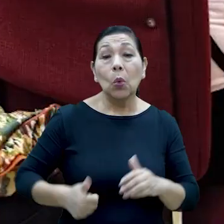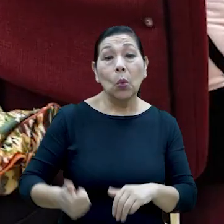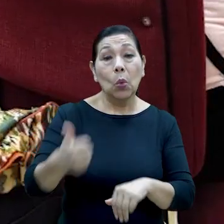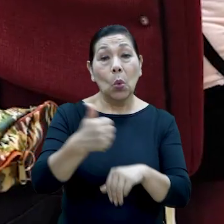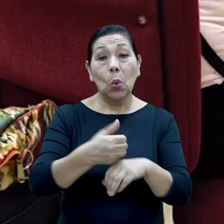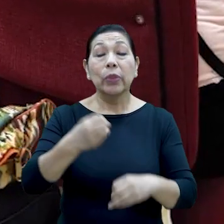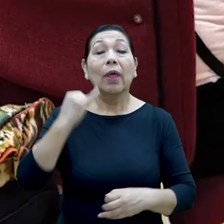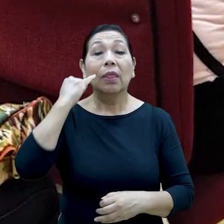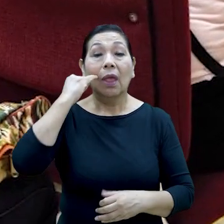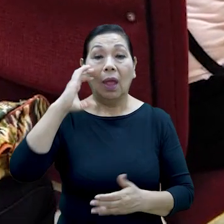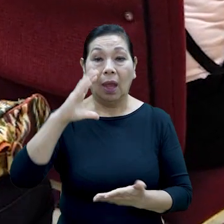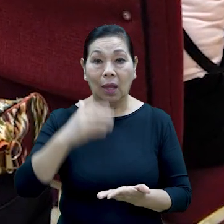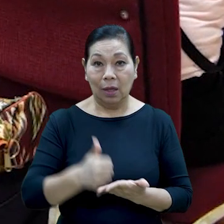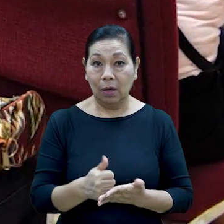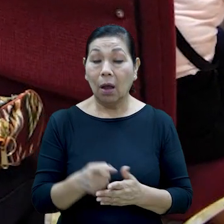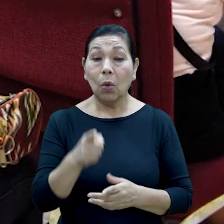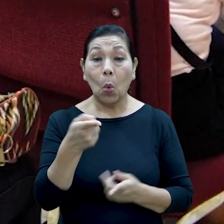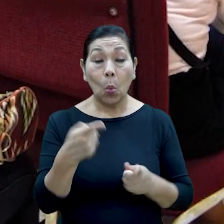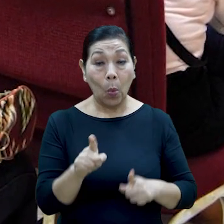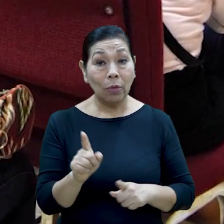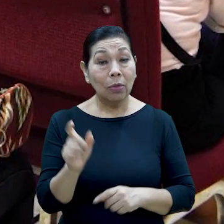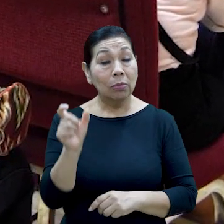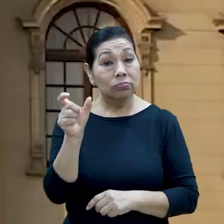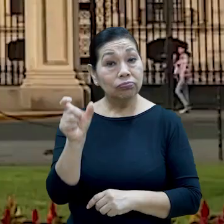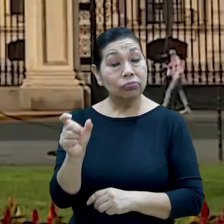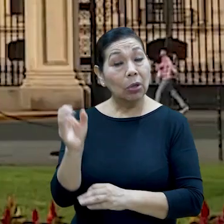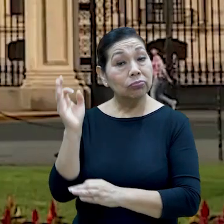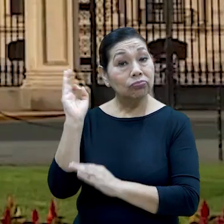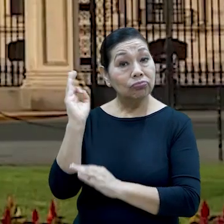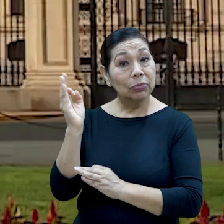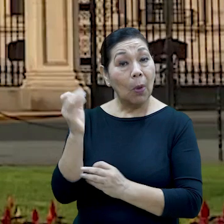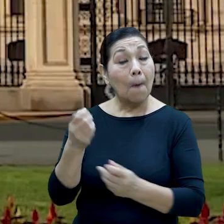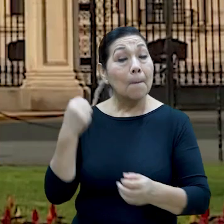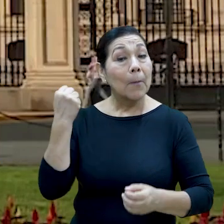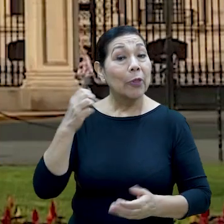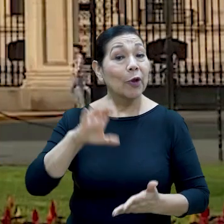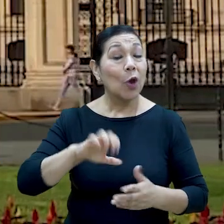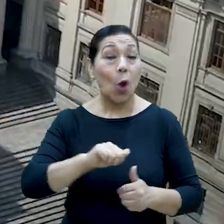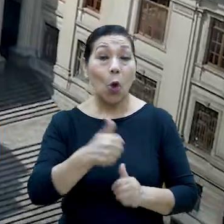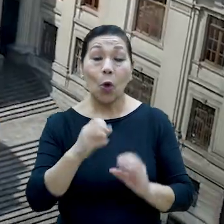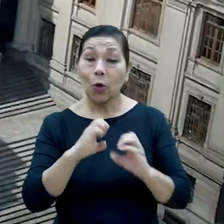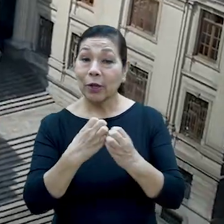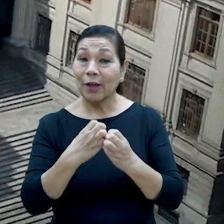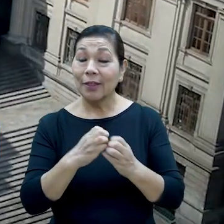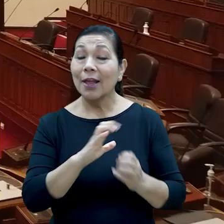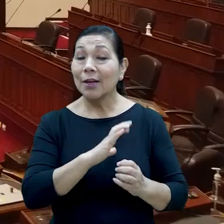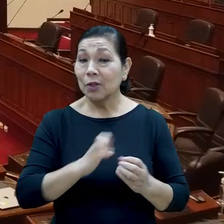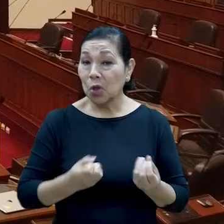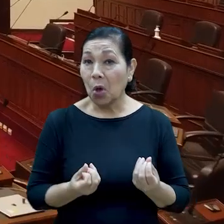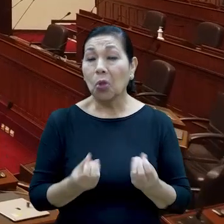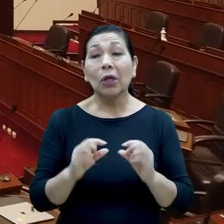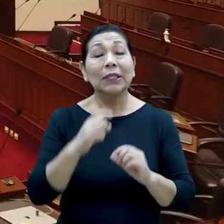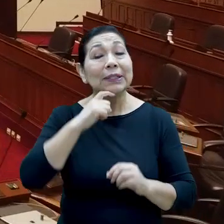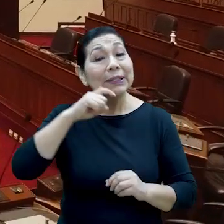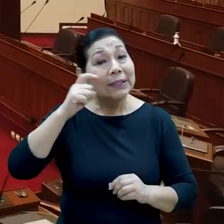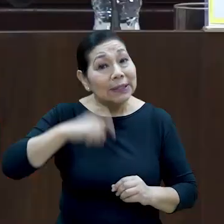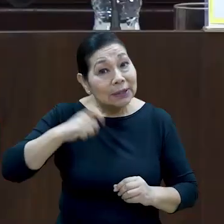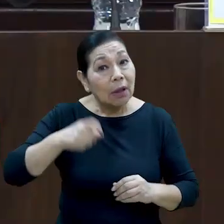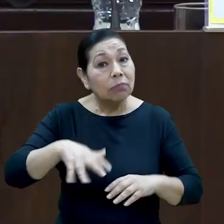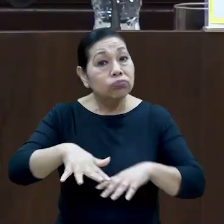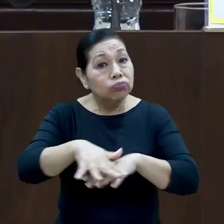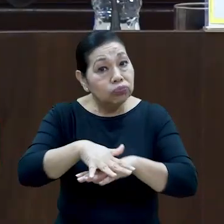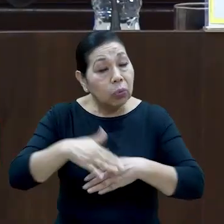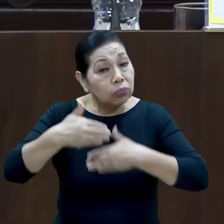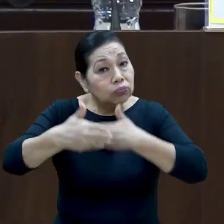Corte Superior de Justicia de Ica. Durante su exposición, explicó sobre la problemática de los poderes y órganos del Estado, así como la necesidad de